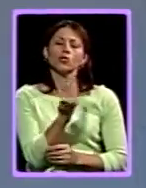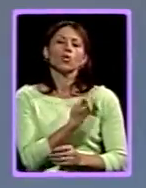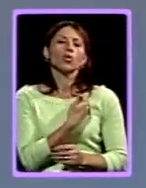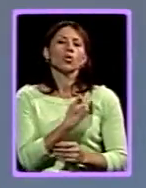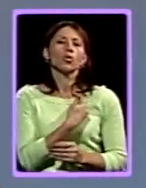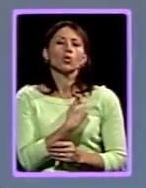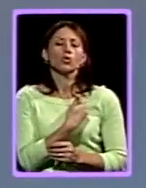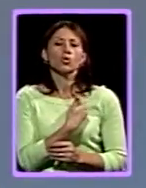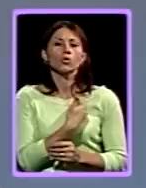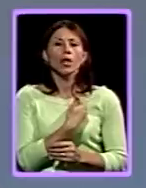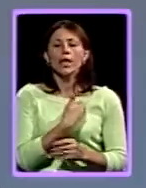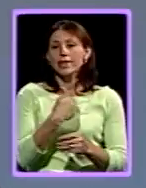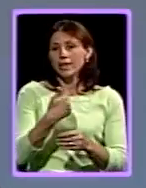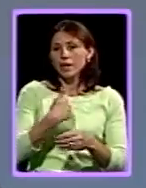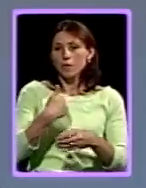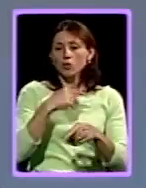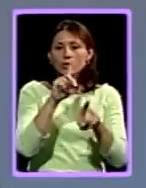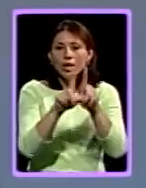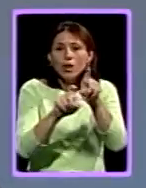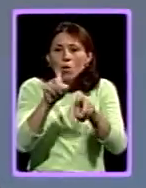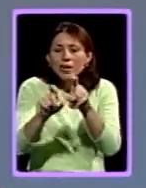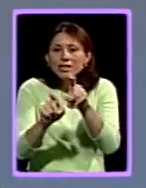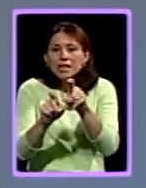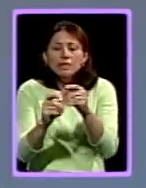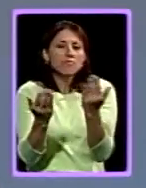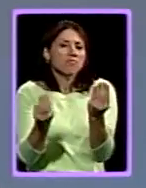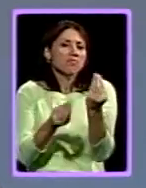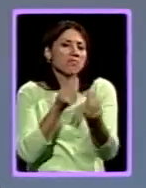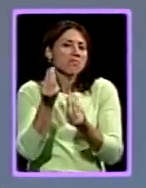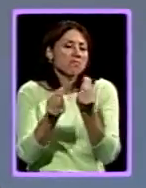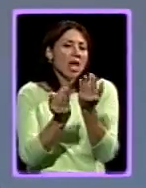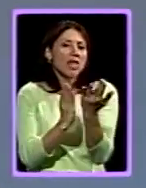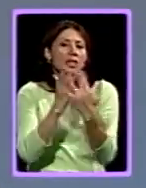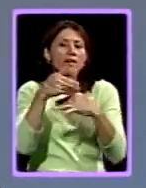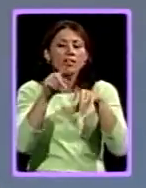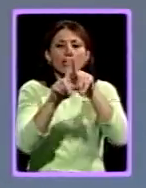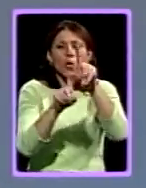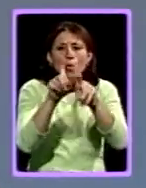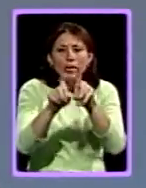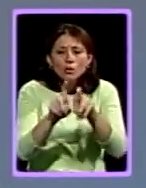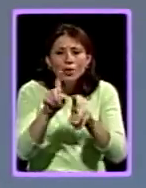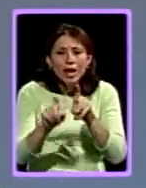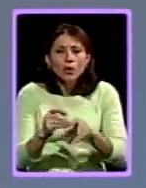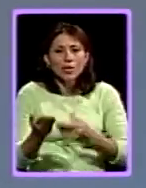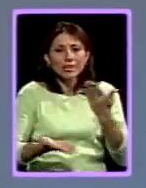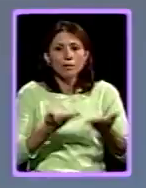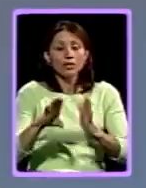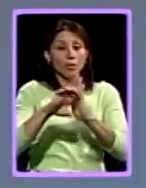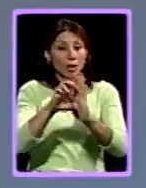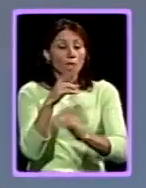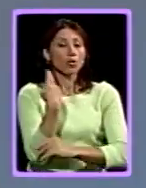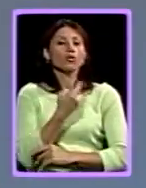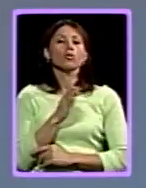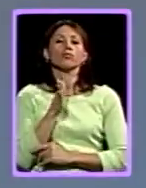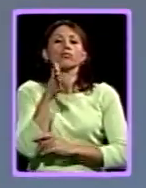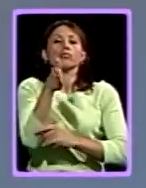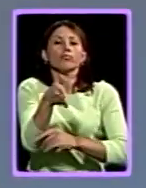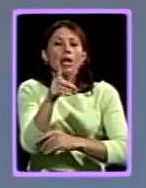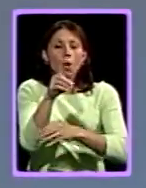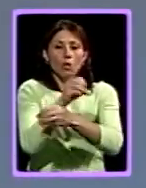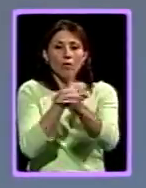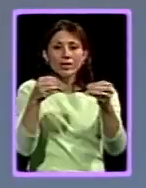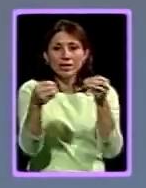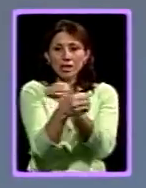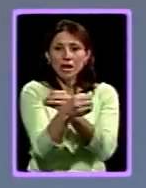digamos, a encuestas a través de algún cuestionario, incluso de servicio, ¿verdad? Que hemos llegado a alguna oficina, en algún lugar,